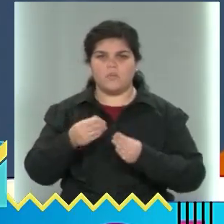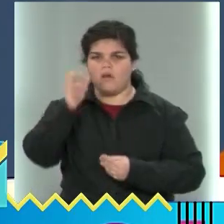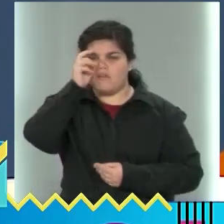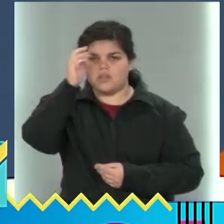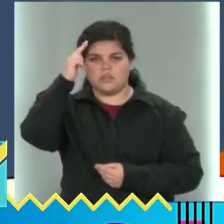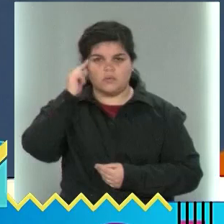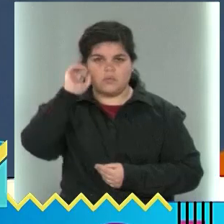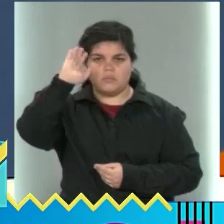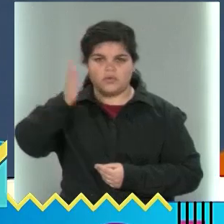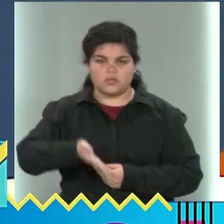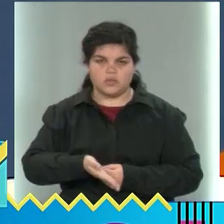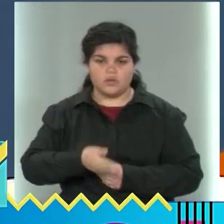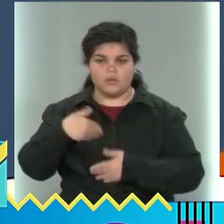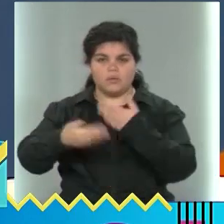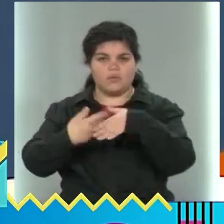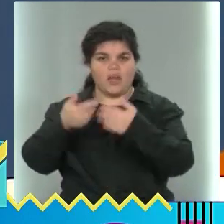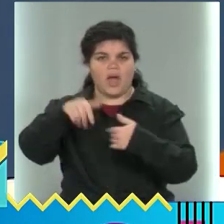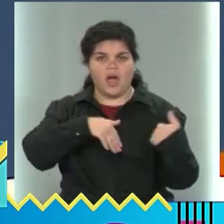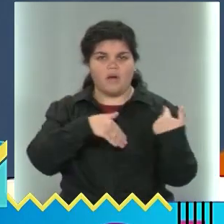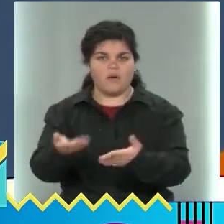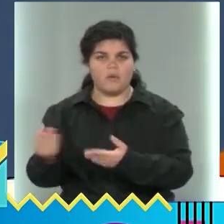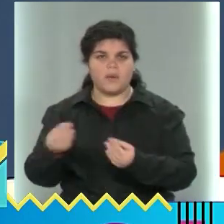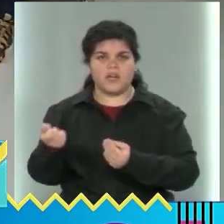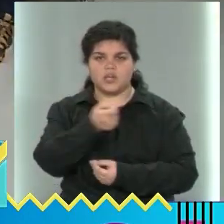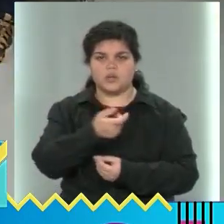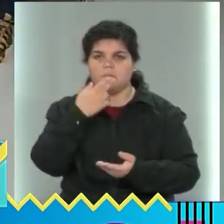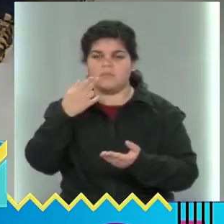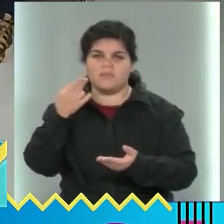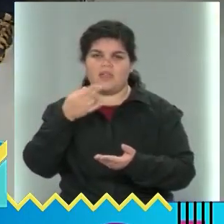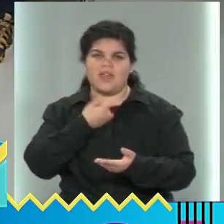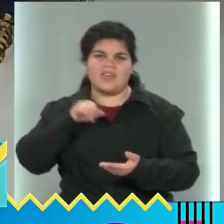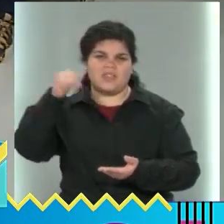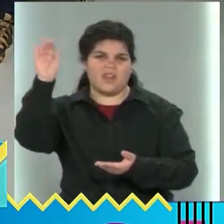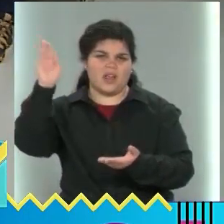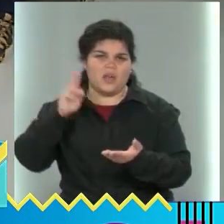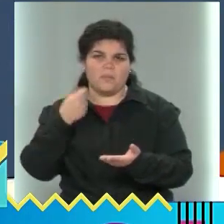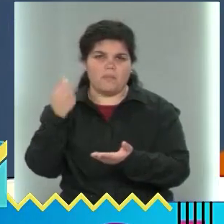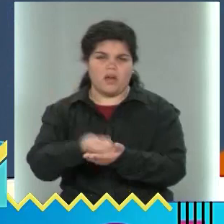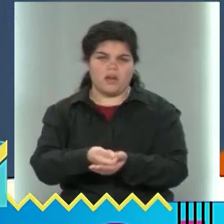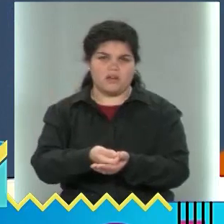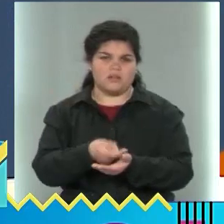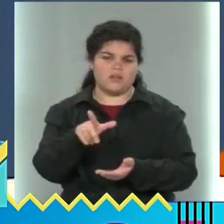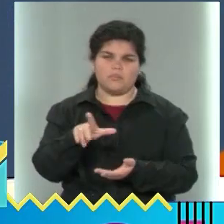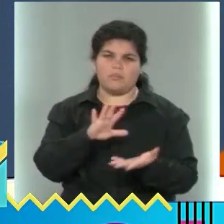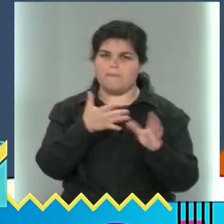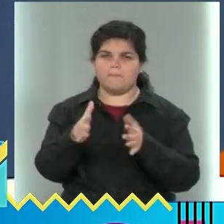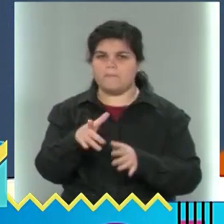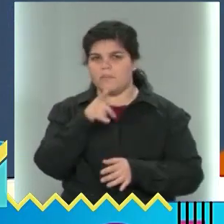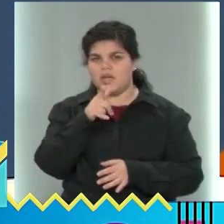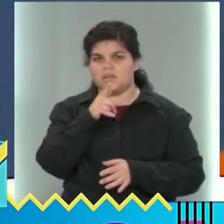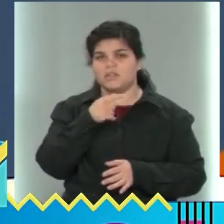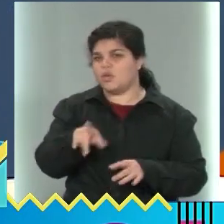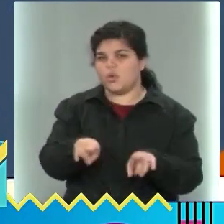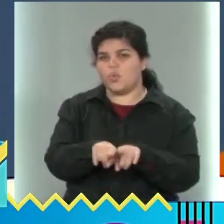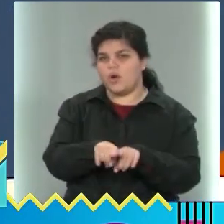29% como para poder pagar esos intereses? Es como regalarle a un pyme una tijera para que